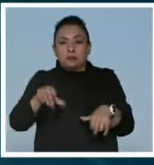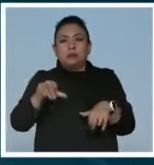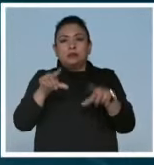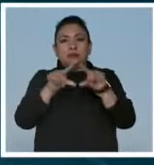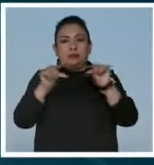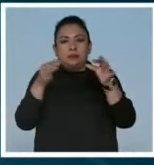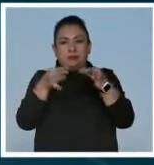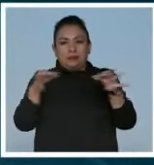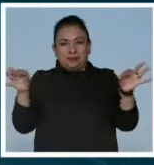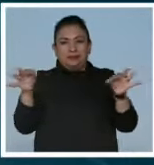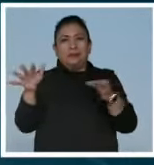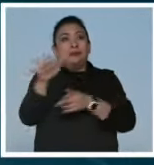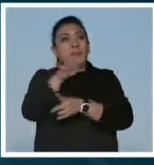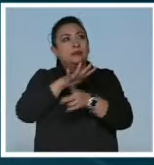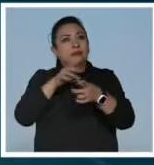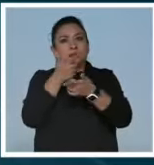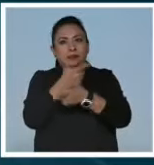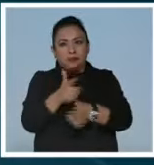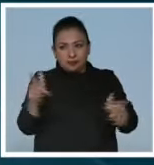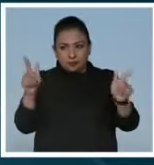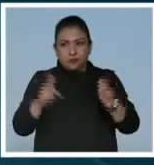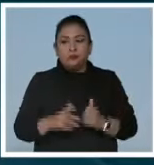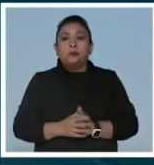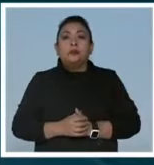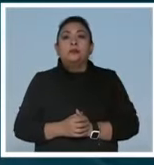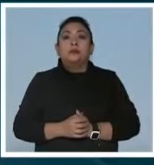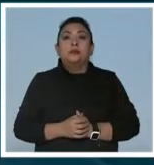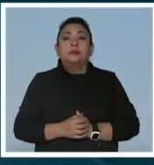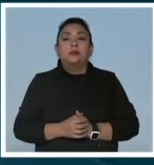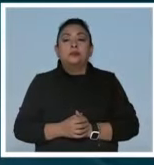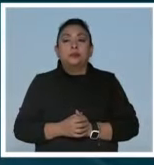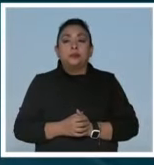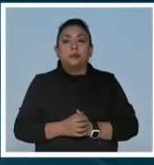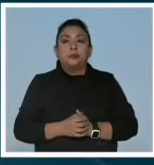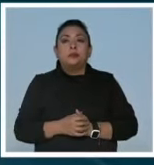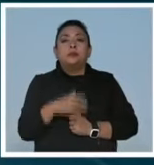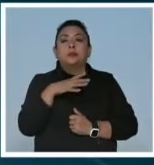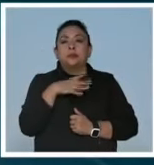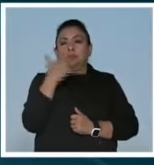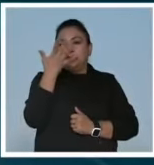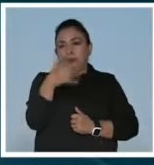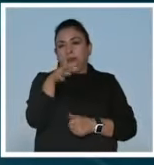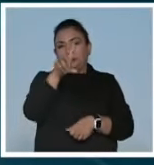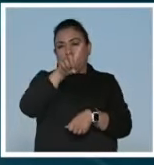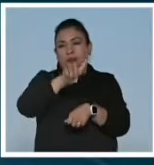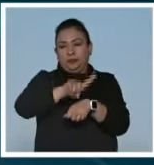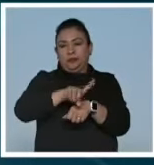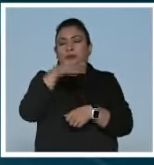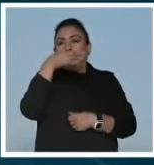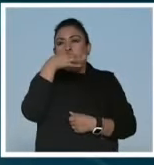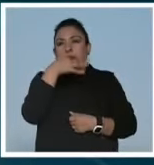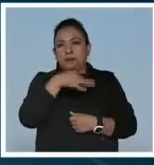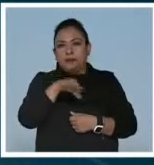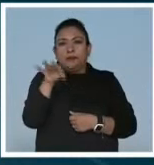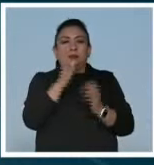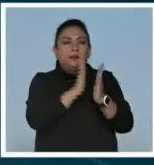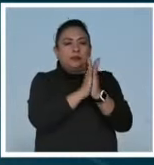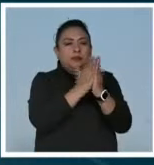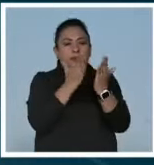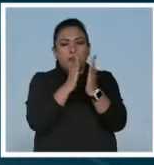lema Contextos Libres. Tenemos 10 días de fiesta